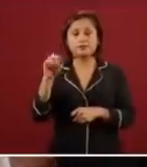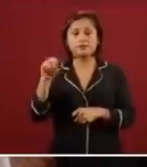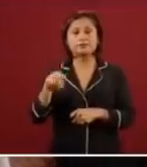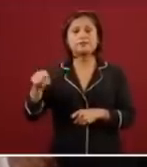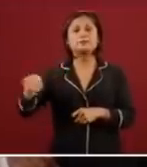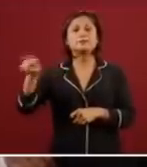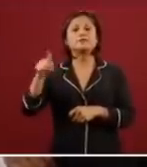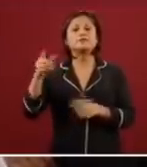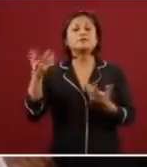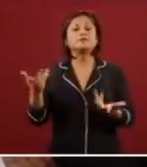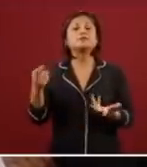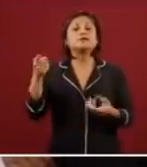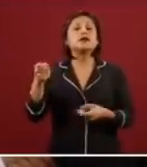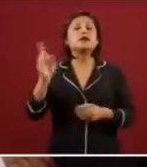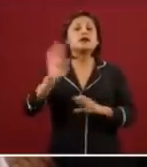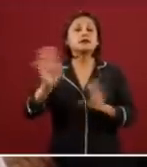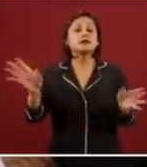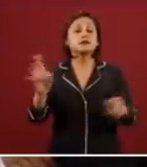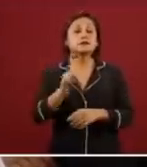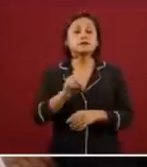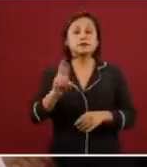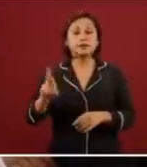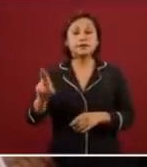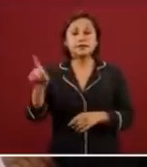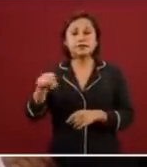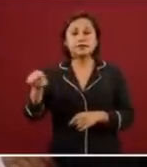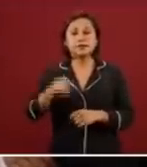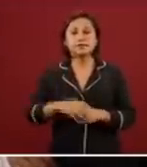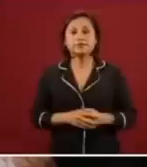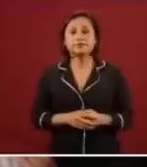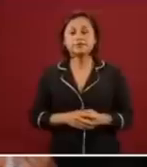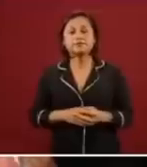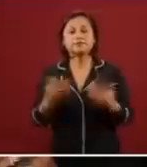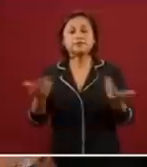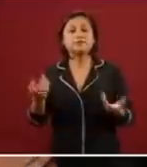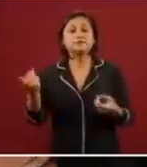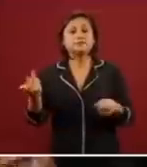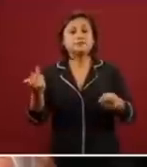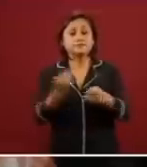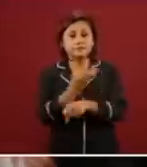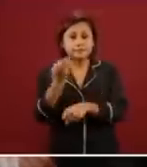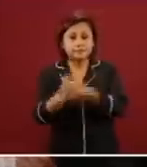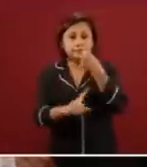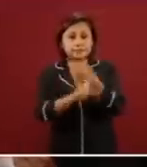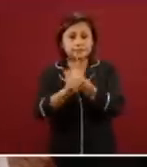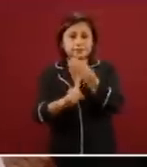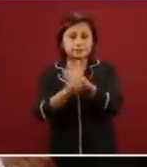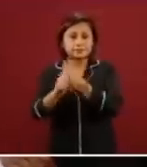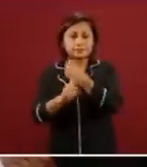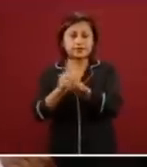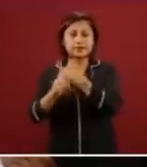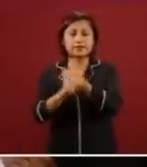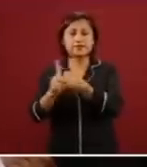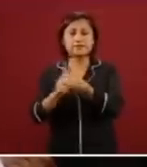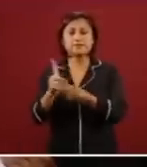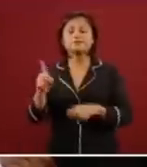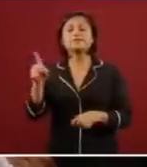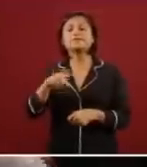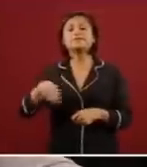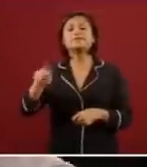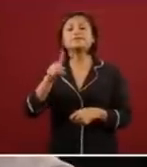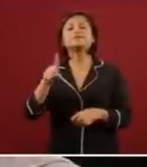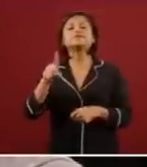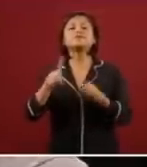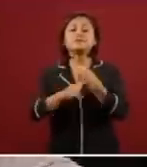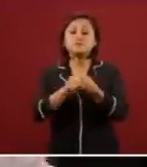del doctor en este momento. Pero esto es lo que está pasando en el país. A cada tragedia, a cada